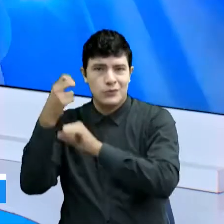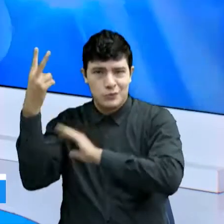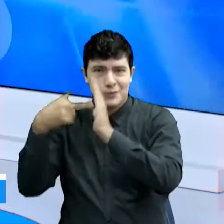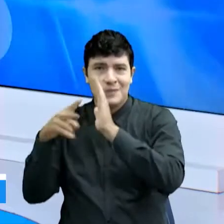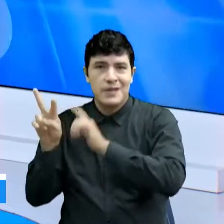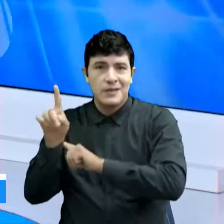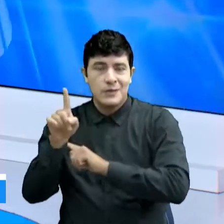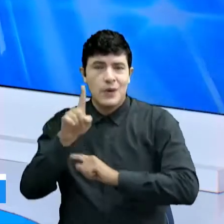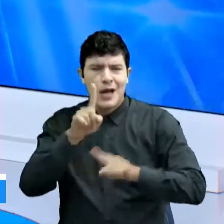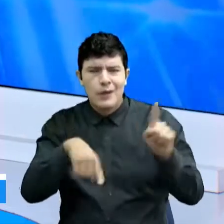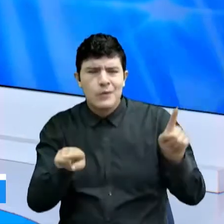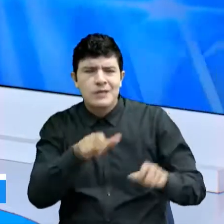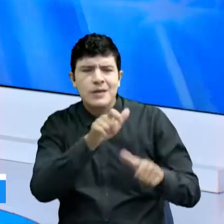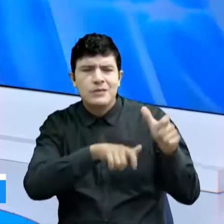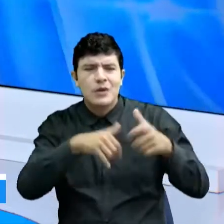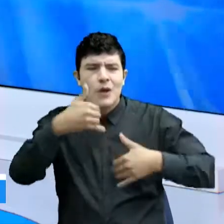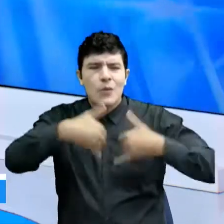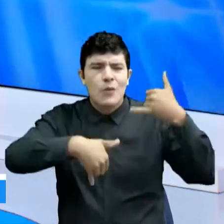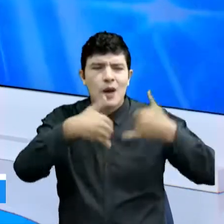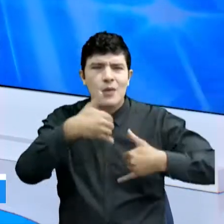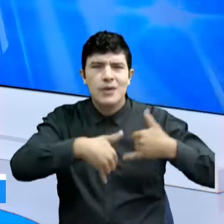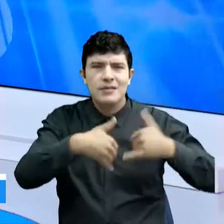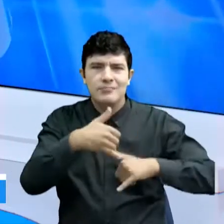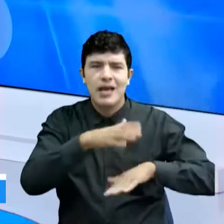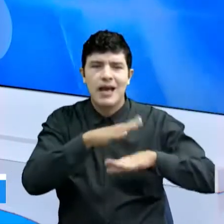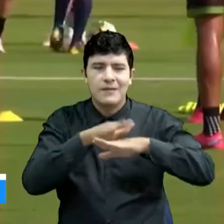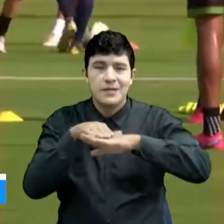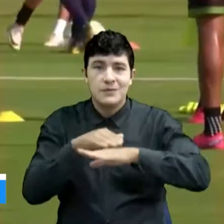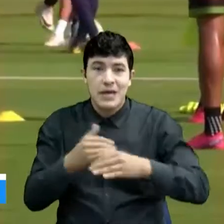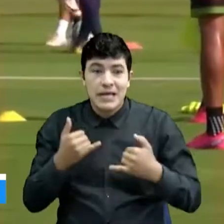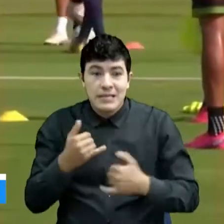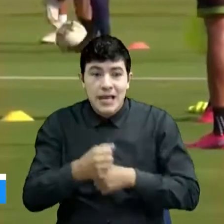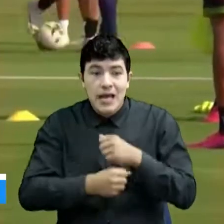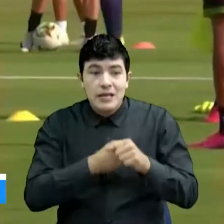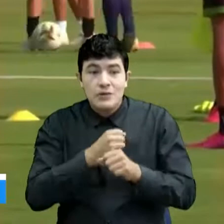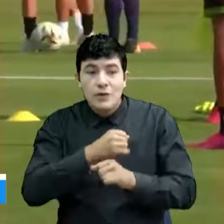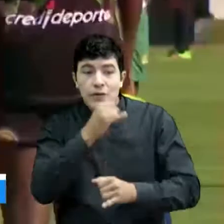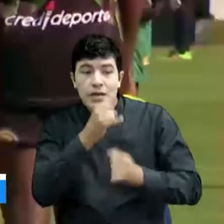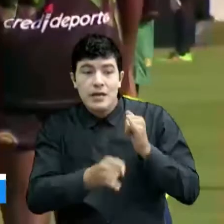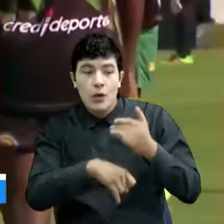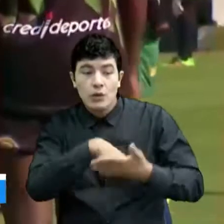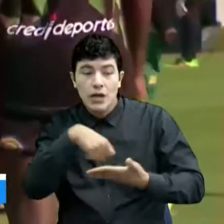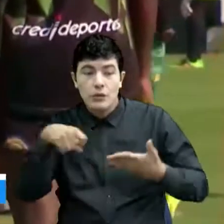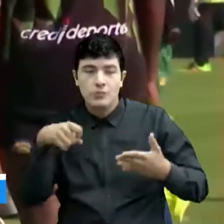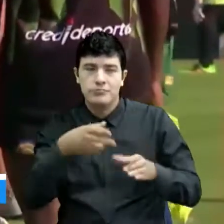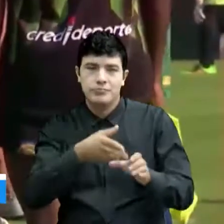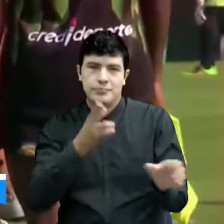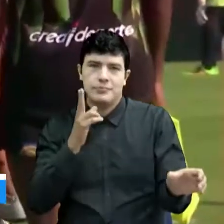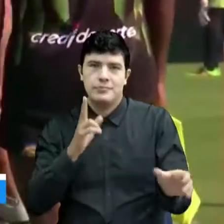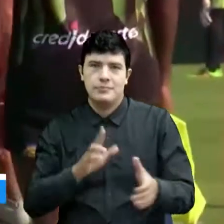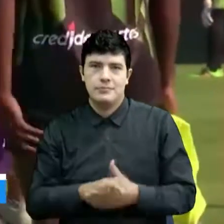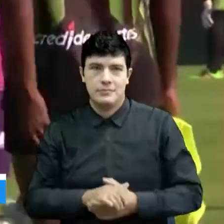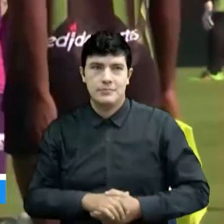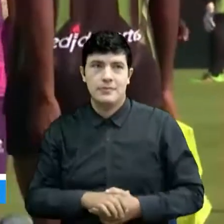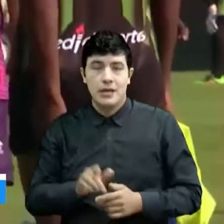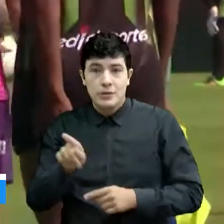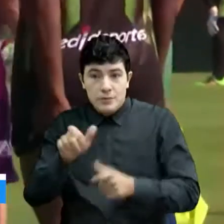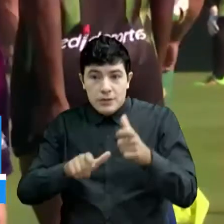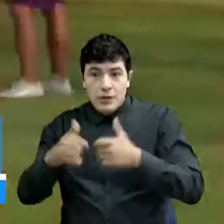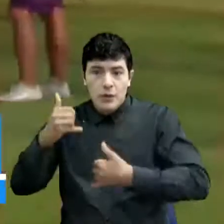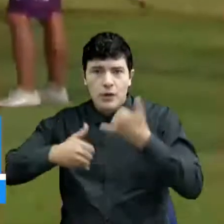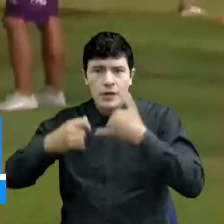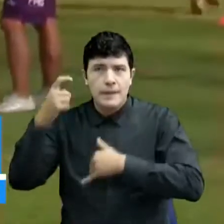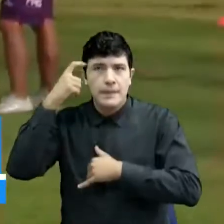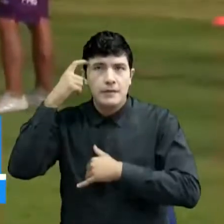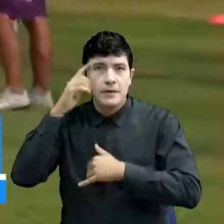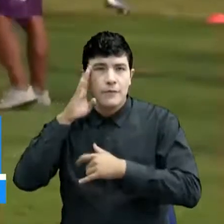al Canal Trock que se irán una vez se culmine esta temporada. Aún falta por jugar la liguilla de eliminados. Sin embargo, los jugadores ya están pensando